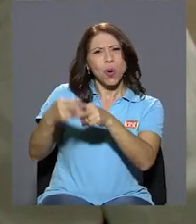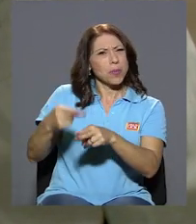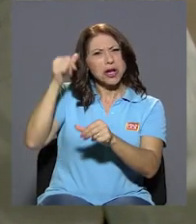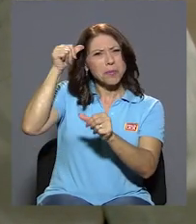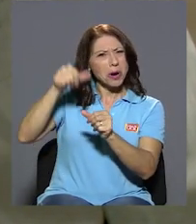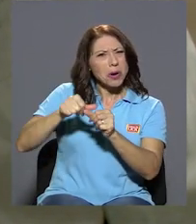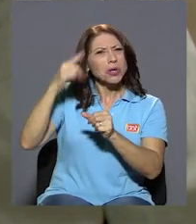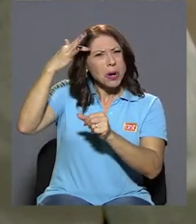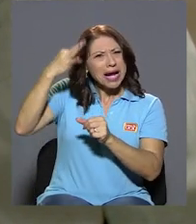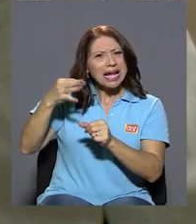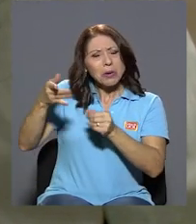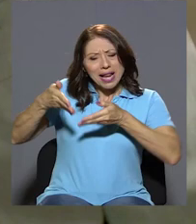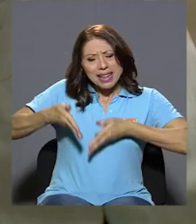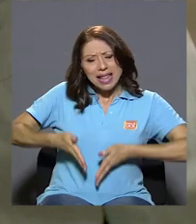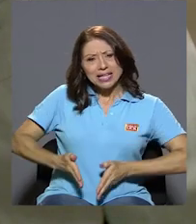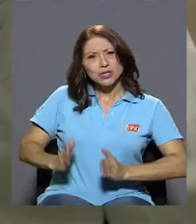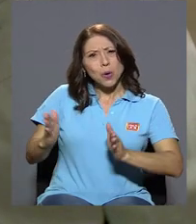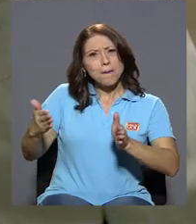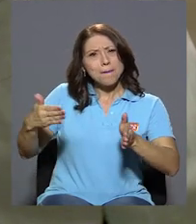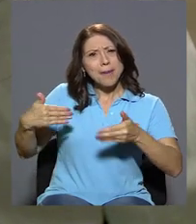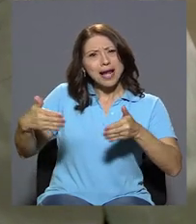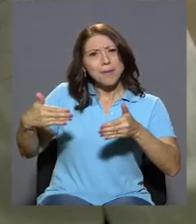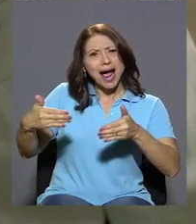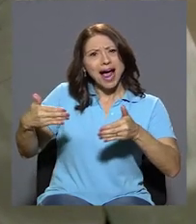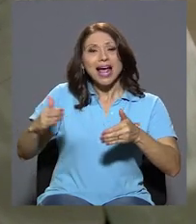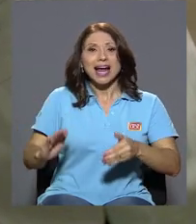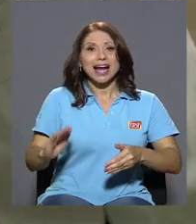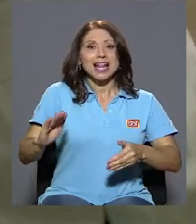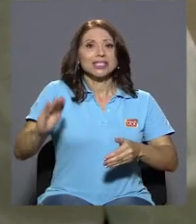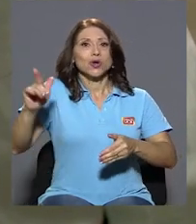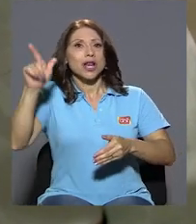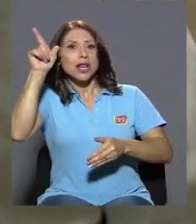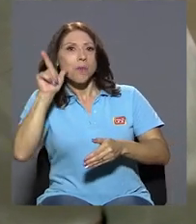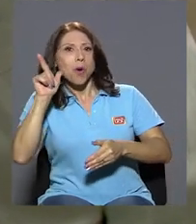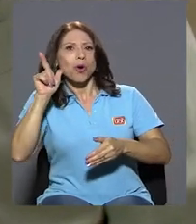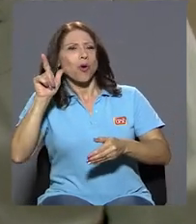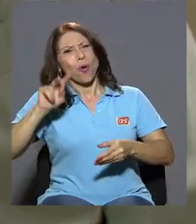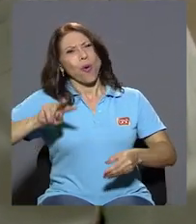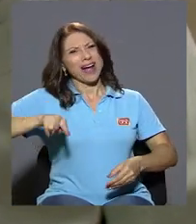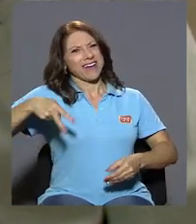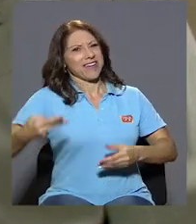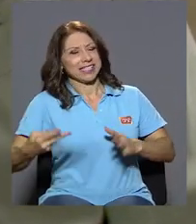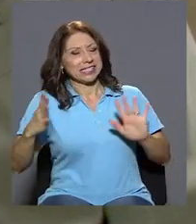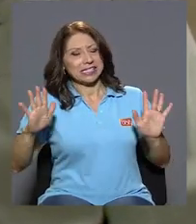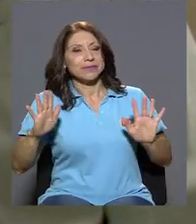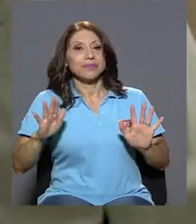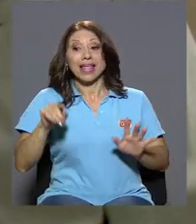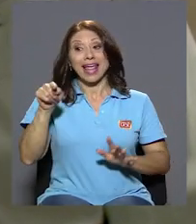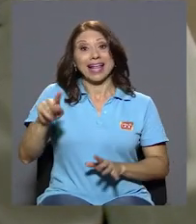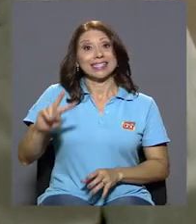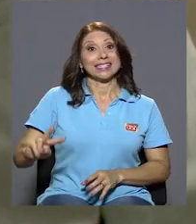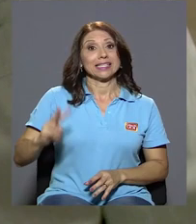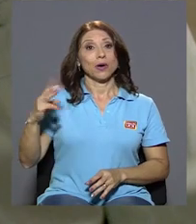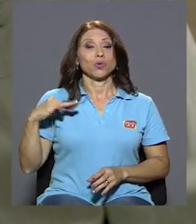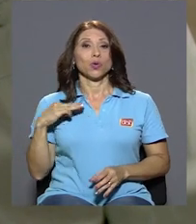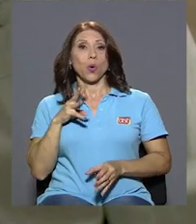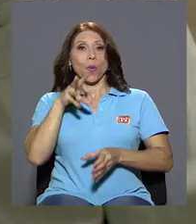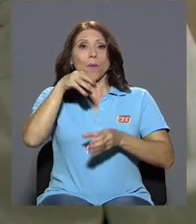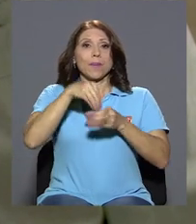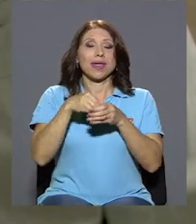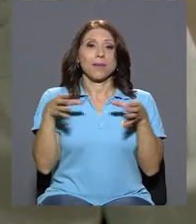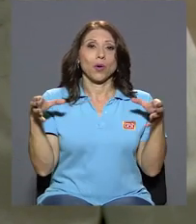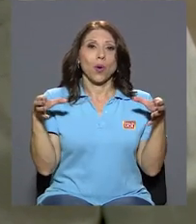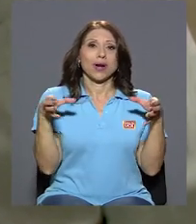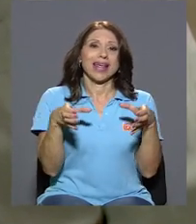acuerdo creo que nació en panamá y se crió en limón o al revés que fue el segundo miembro